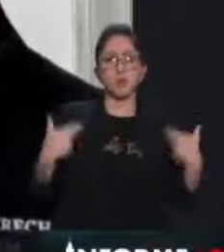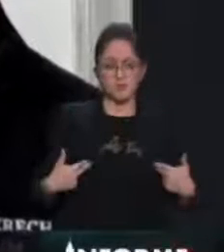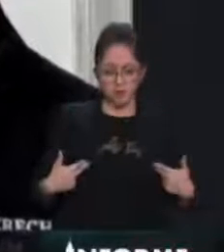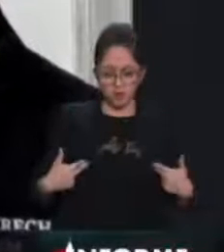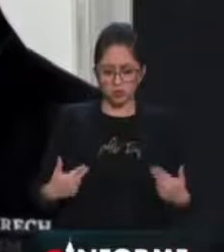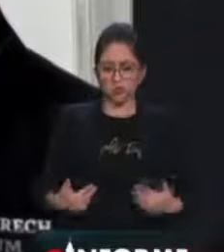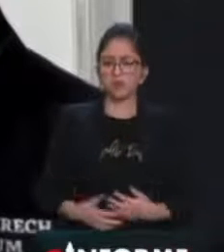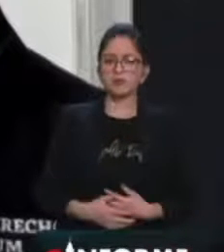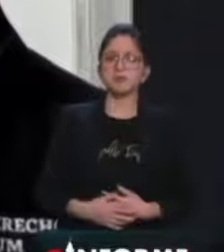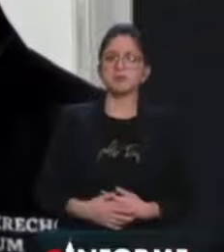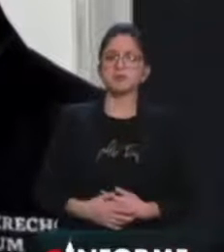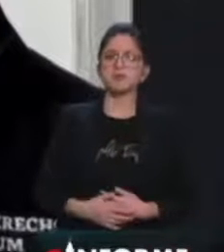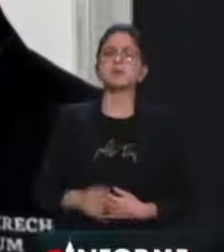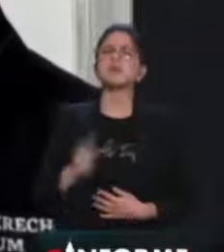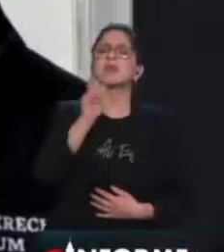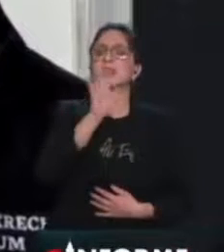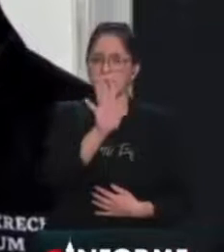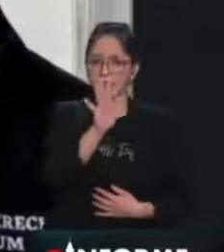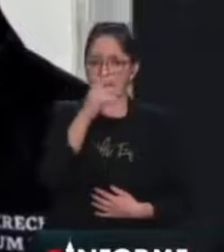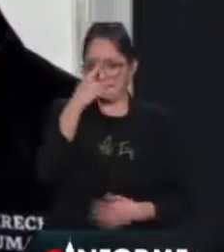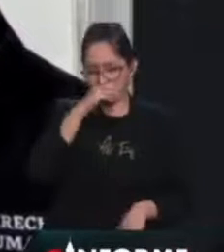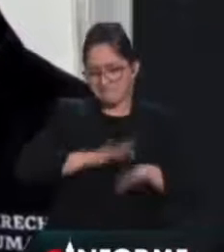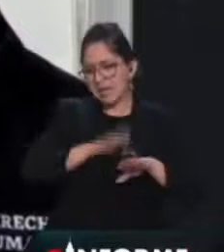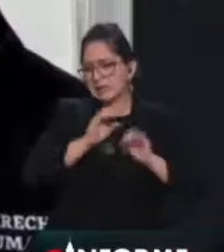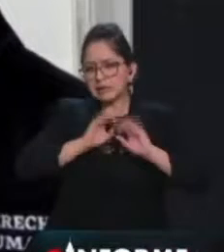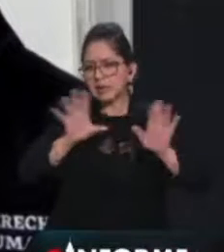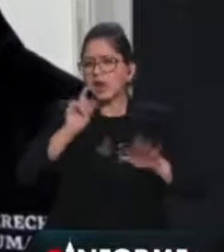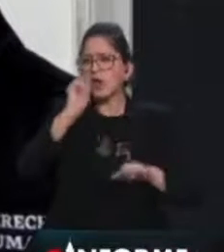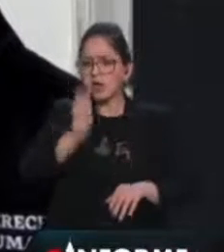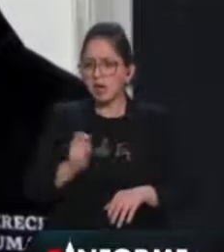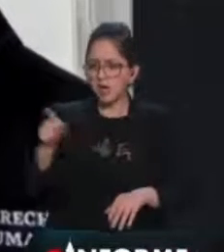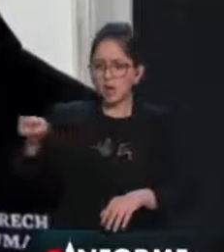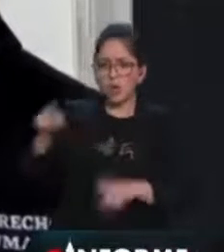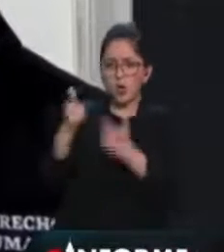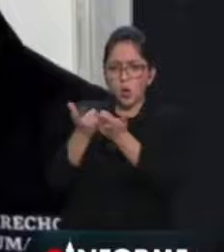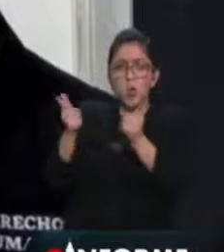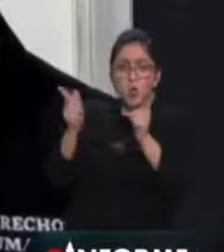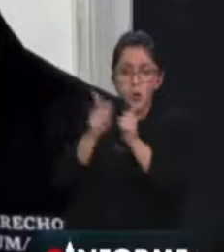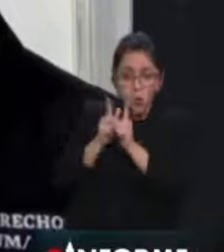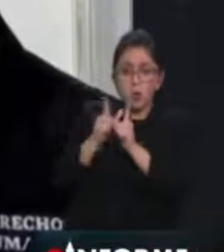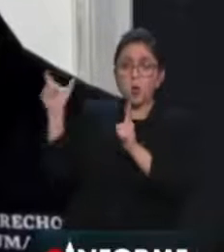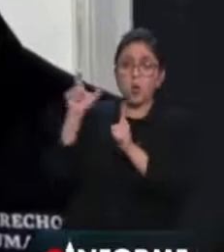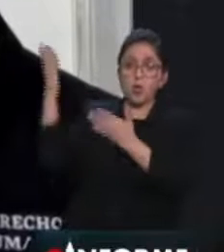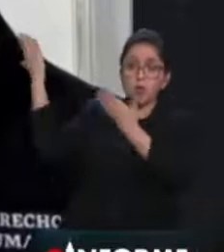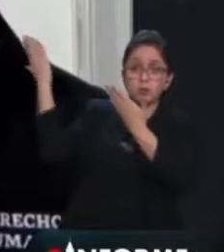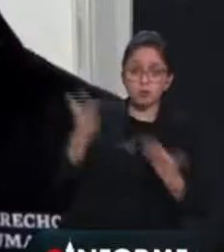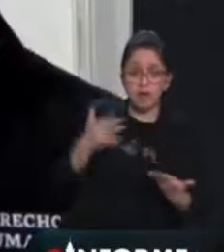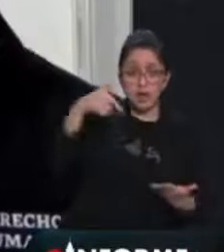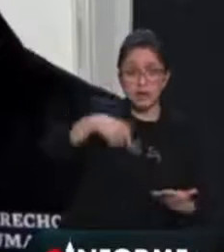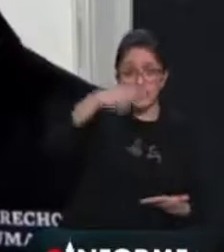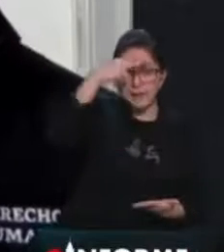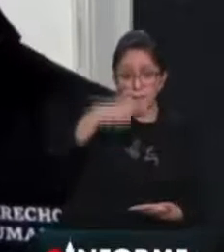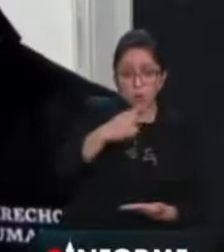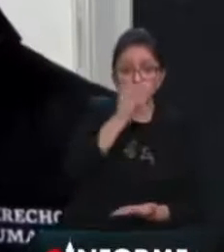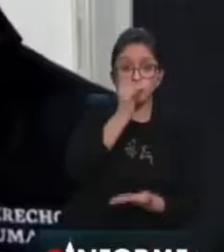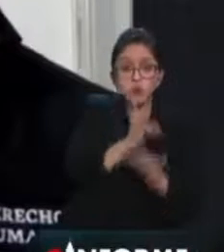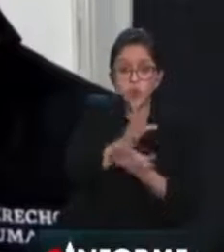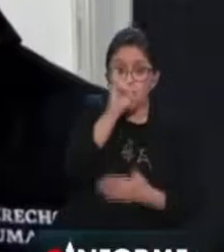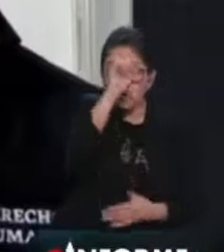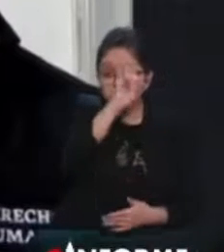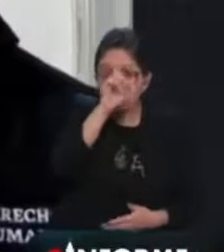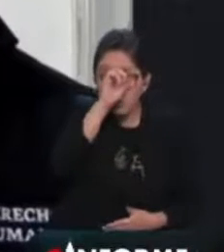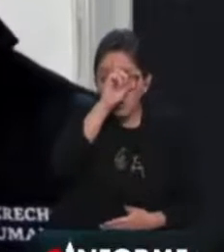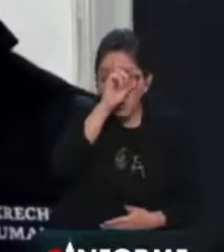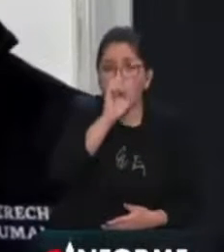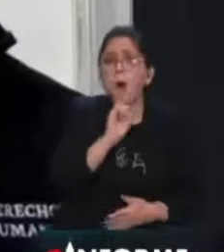claro, la facultad del comité es emitir recomendaciones. ¿Hay algo más? Por